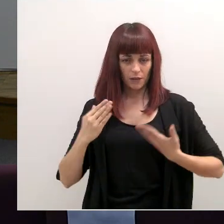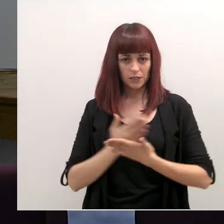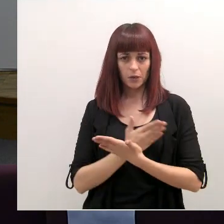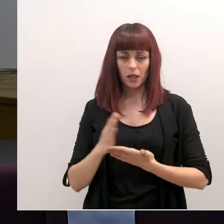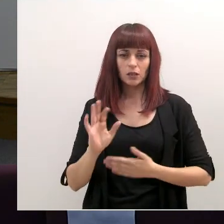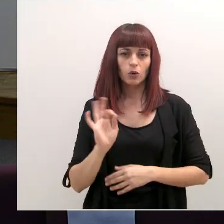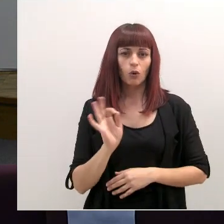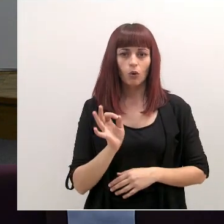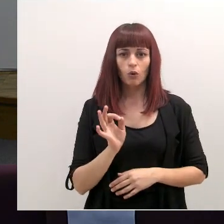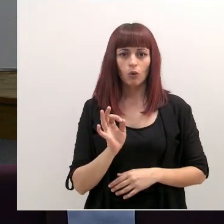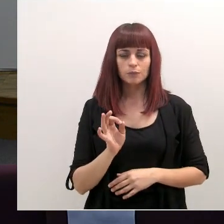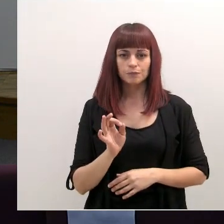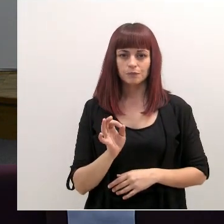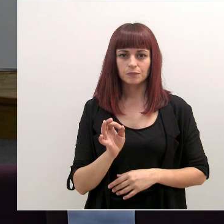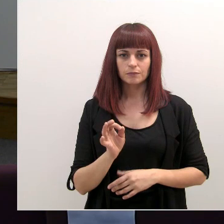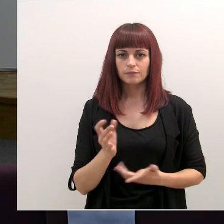sería